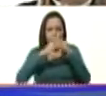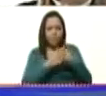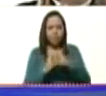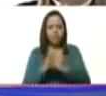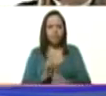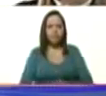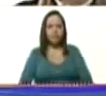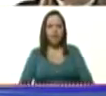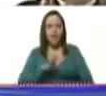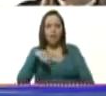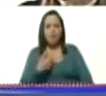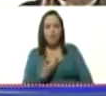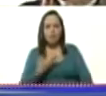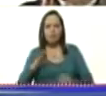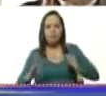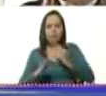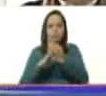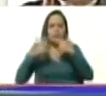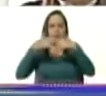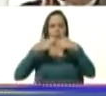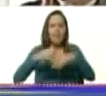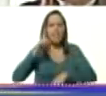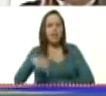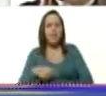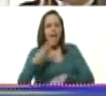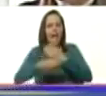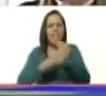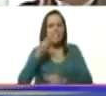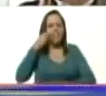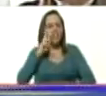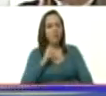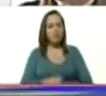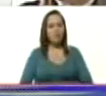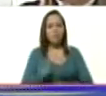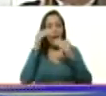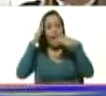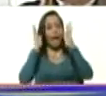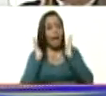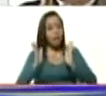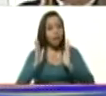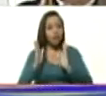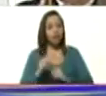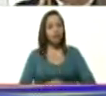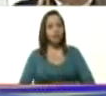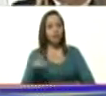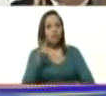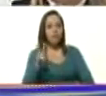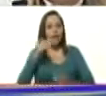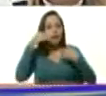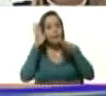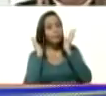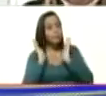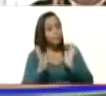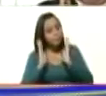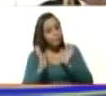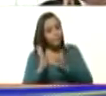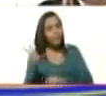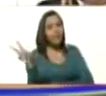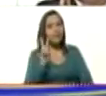para sancionar empresas, pero también para sabotearlas. Oído, Venezuela, oído, Venezuela.